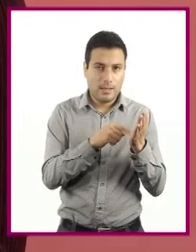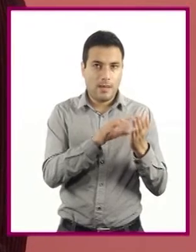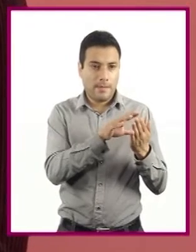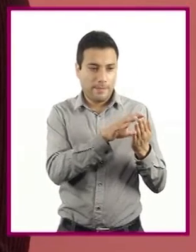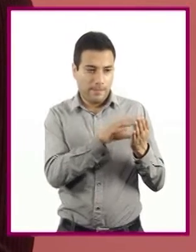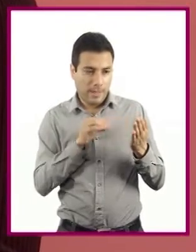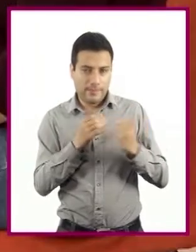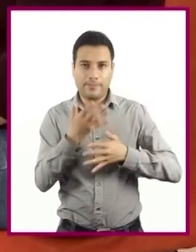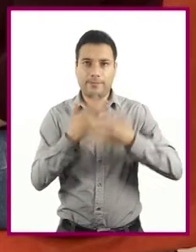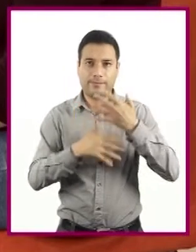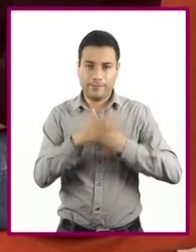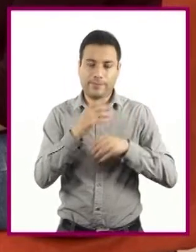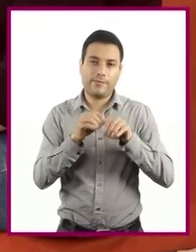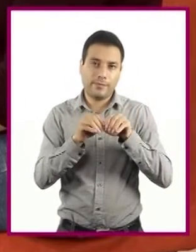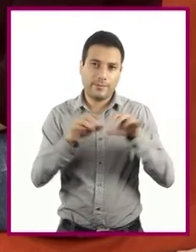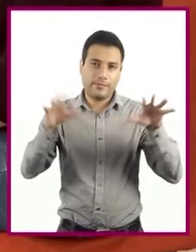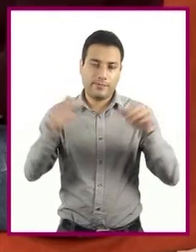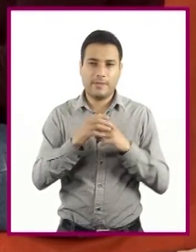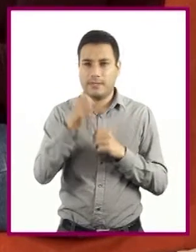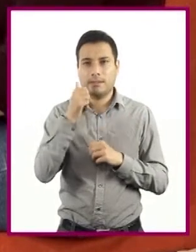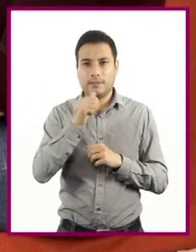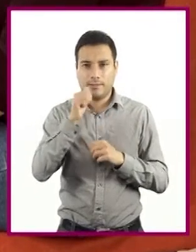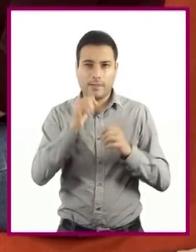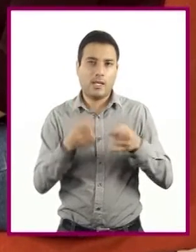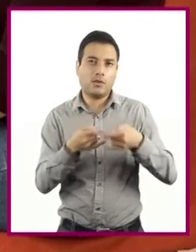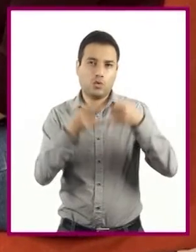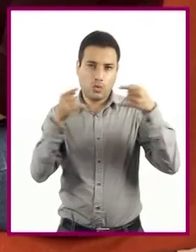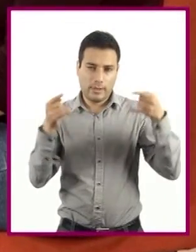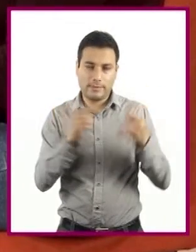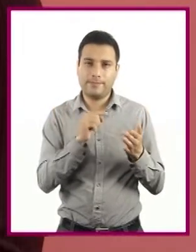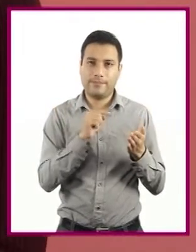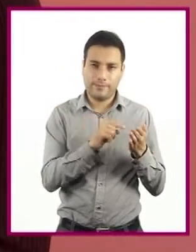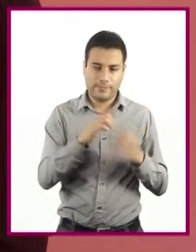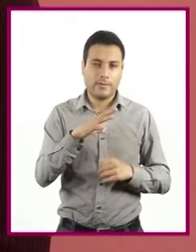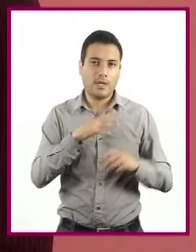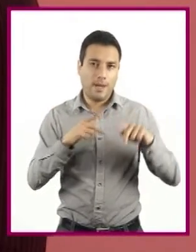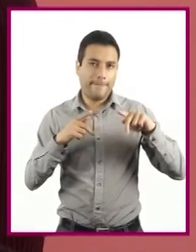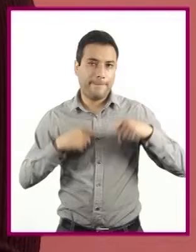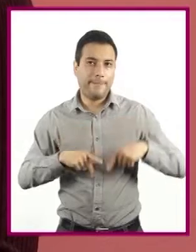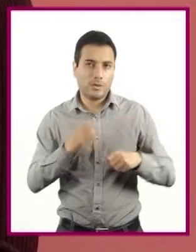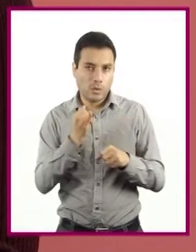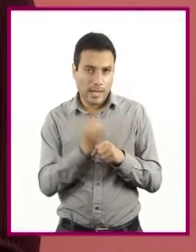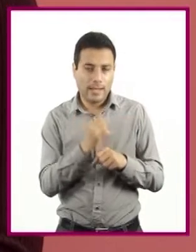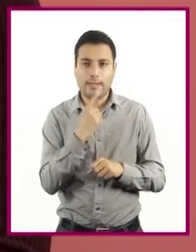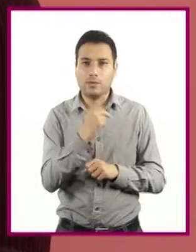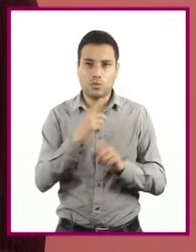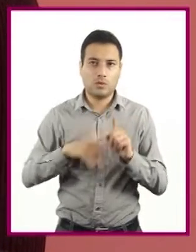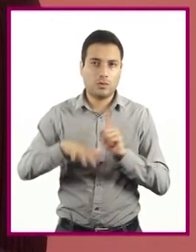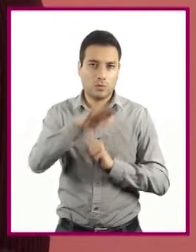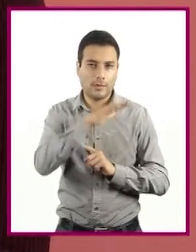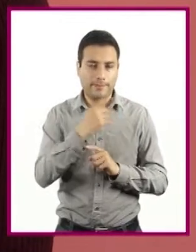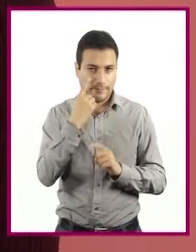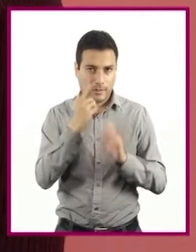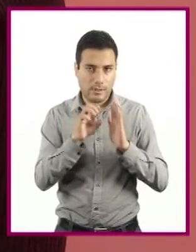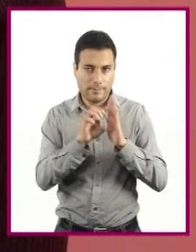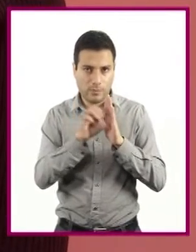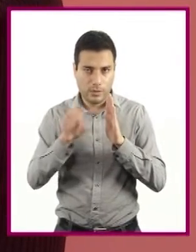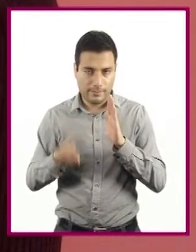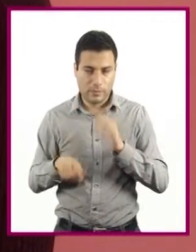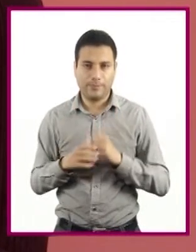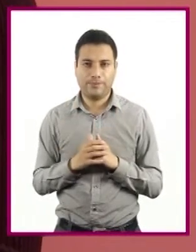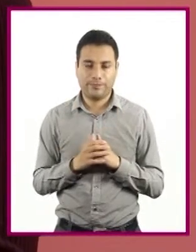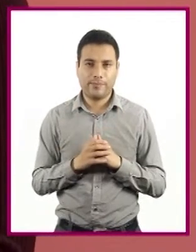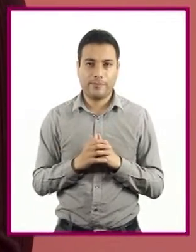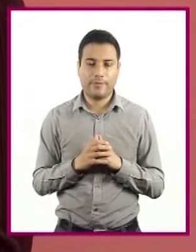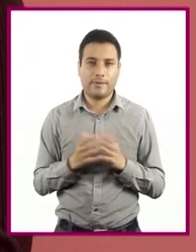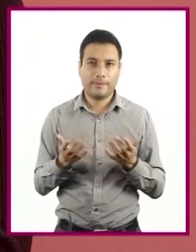lo general remiten a historias concretas, con sus protagonistas y sus circunstancias históricas. Por ejemplo, el equivalente